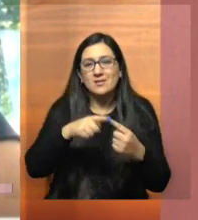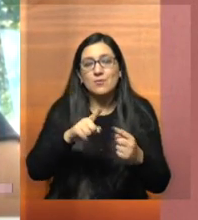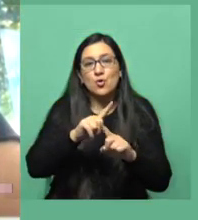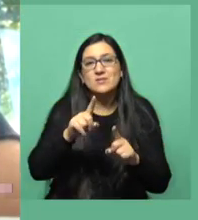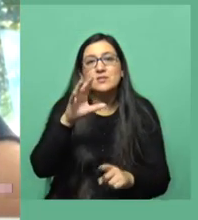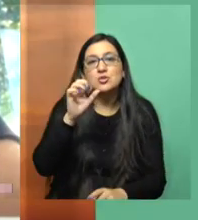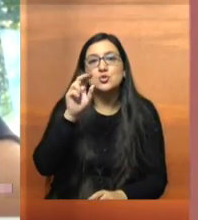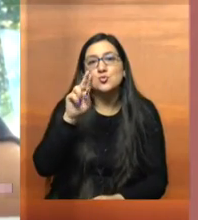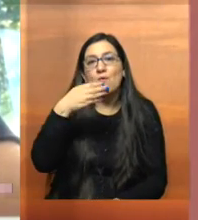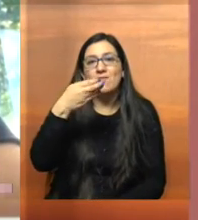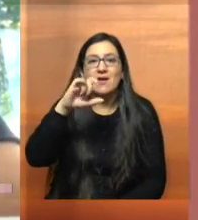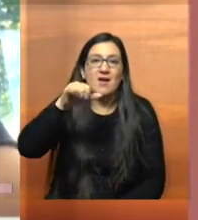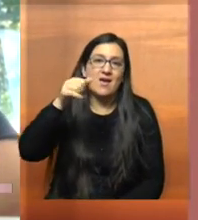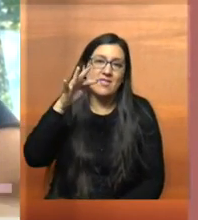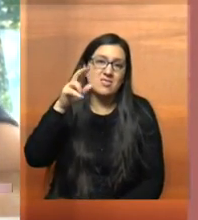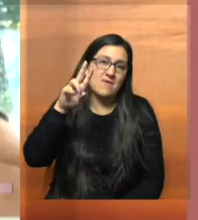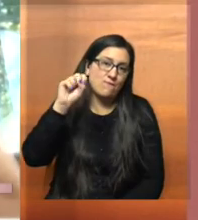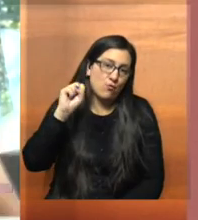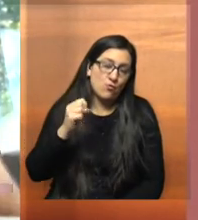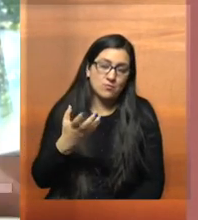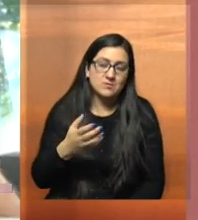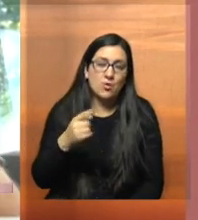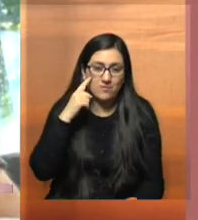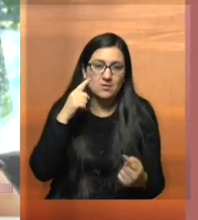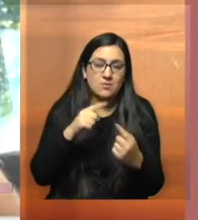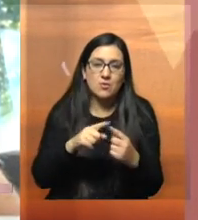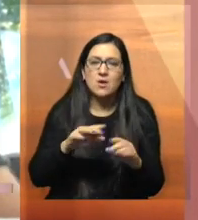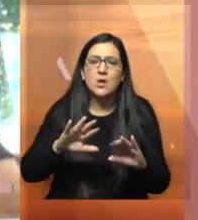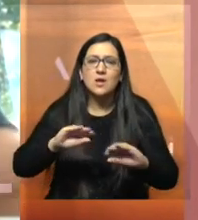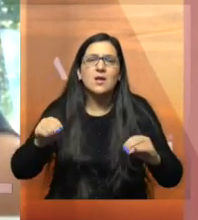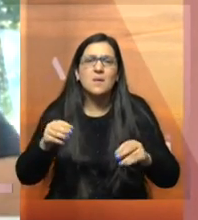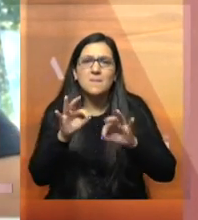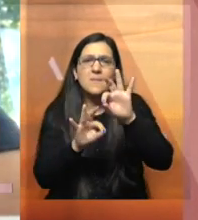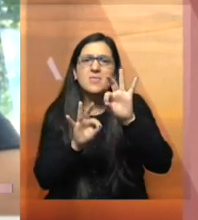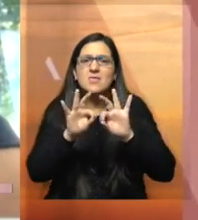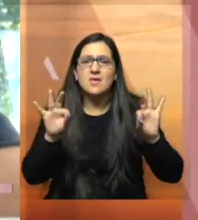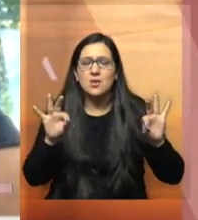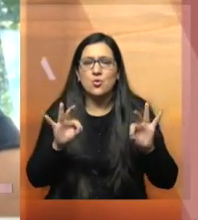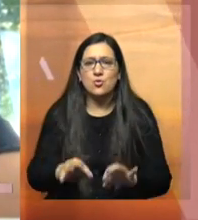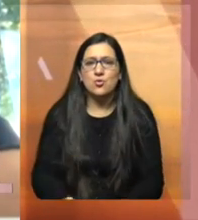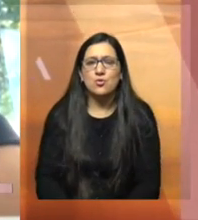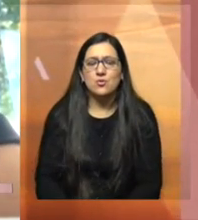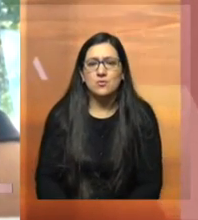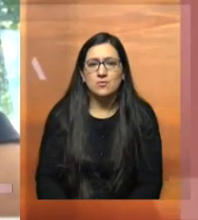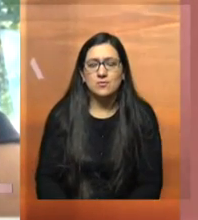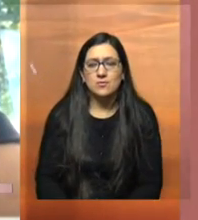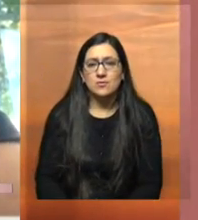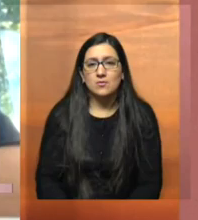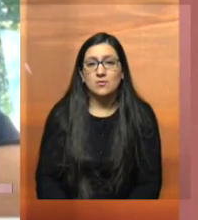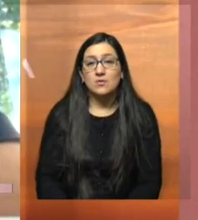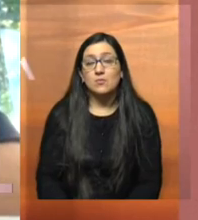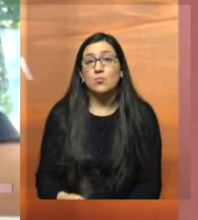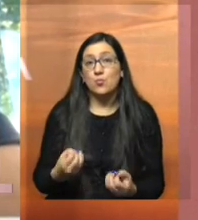pasando en el país. Básicamente, ¿qué midieron ustedes, Gabriel? ¿Qué midieron? ¿Qué indicadores para ver qué es lo que surgió? Claro,